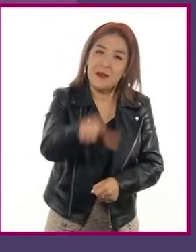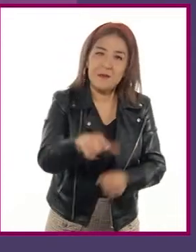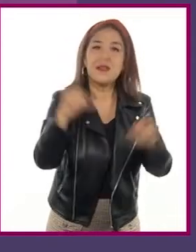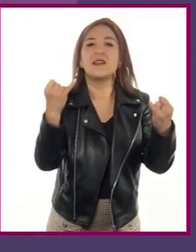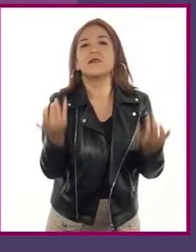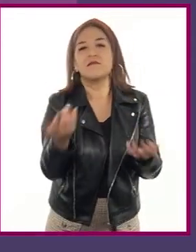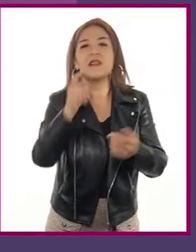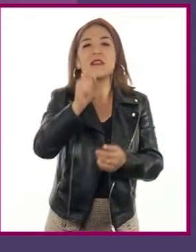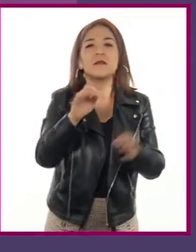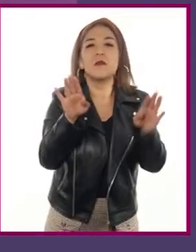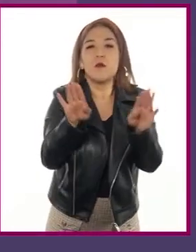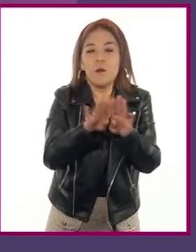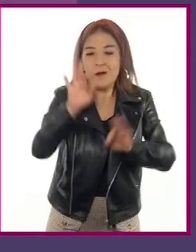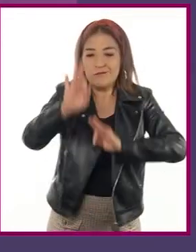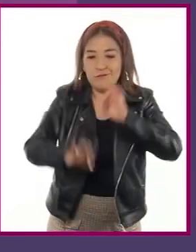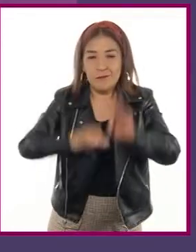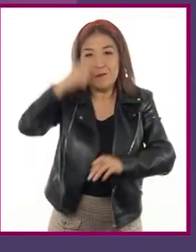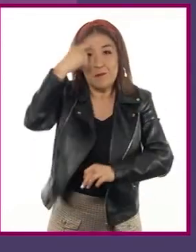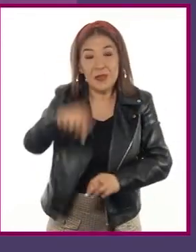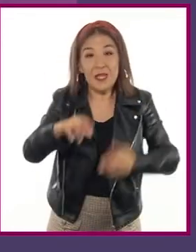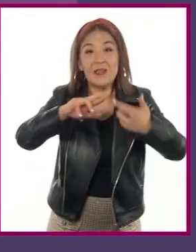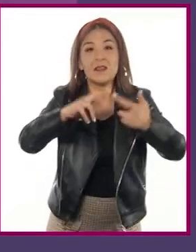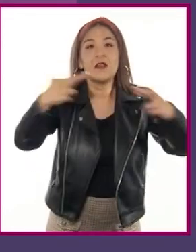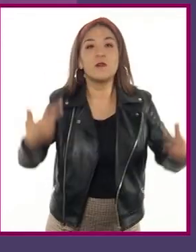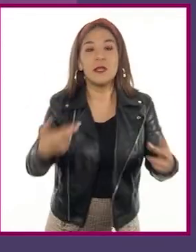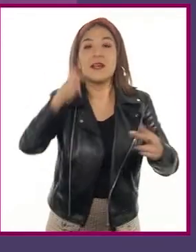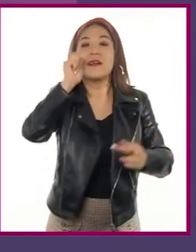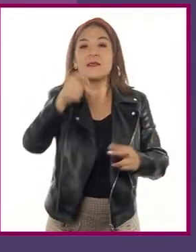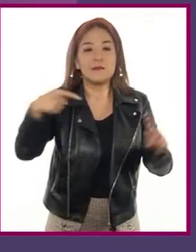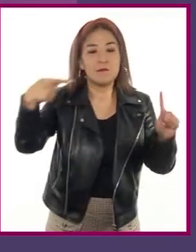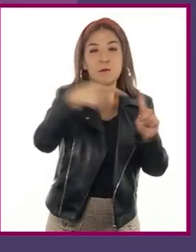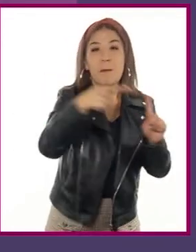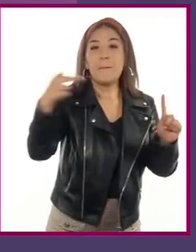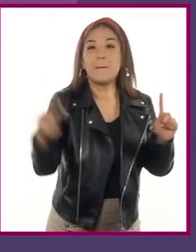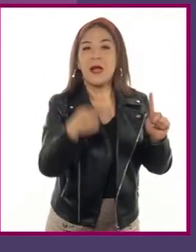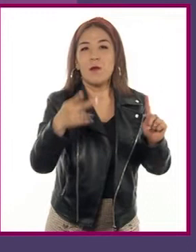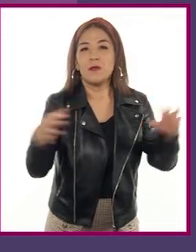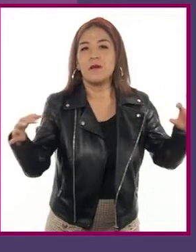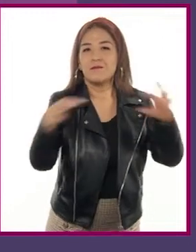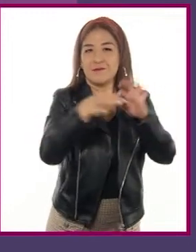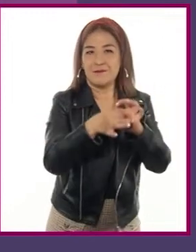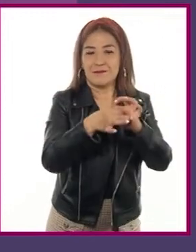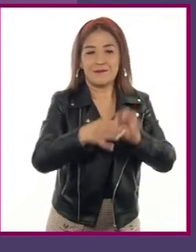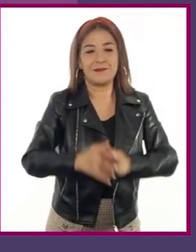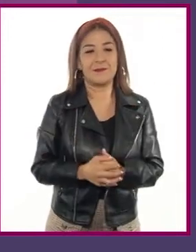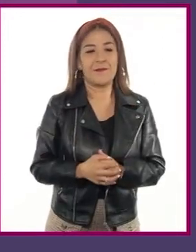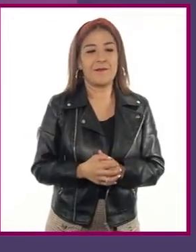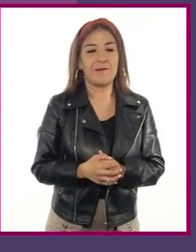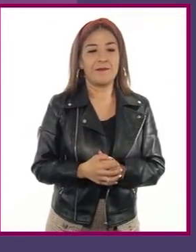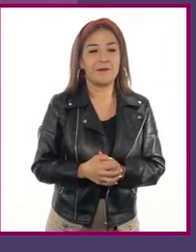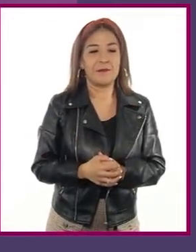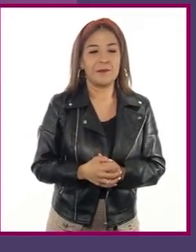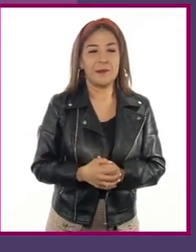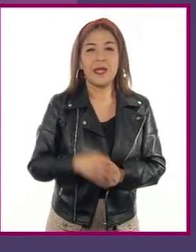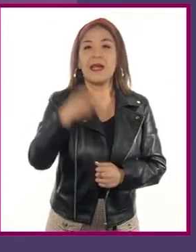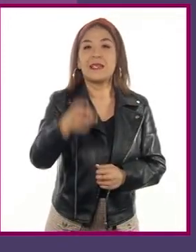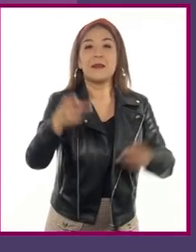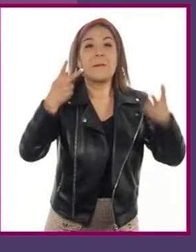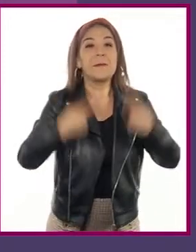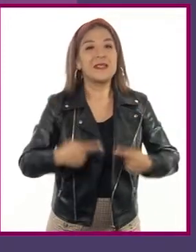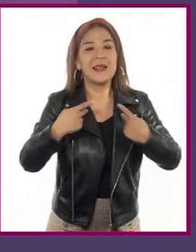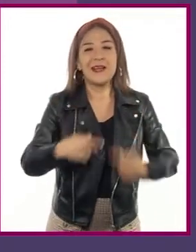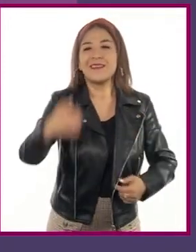está tratado de establecer relaciones a partir de la pregunta. En cuanto a la persona que